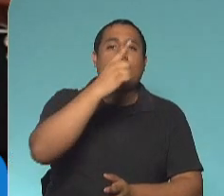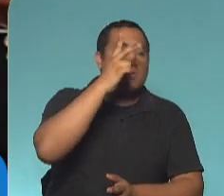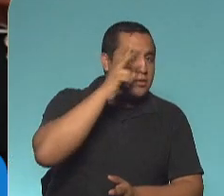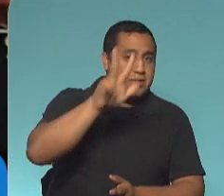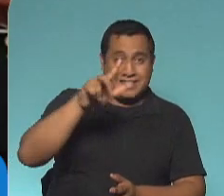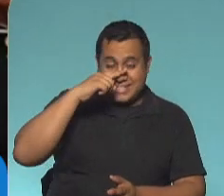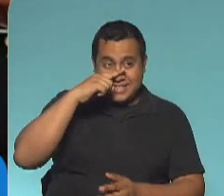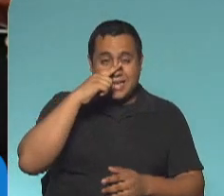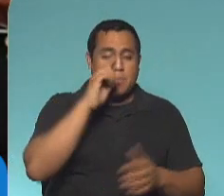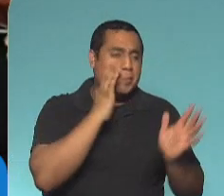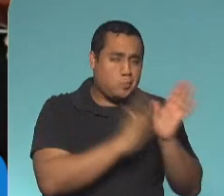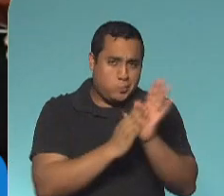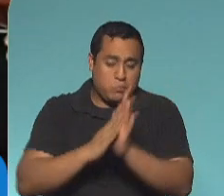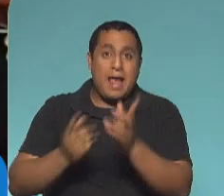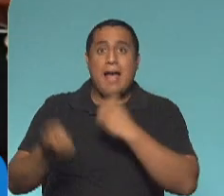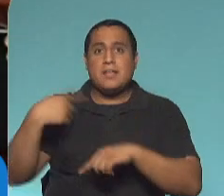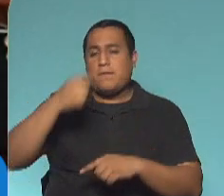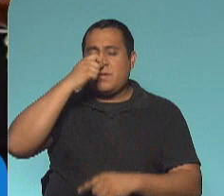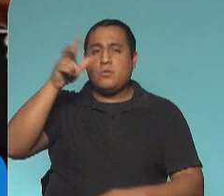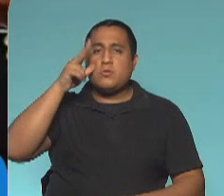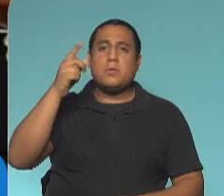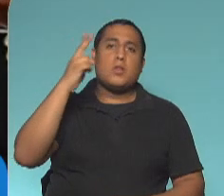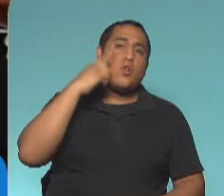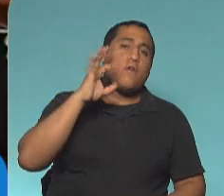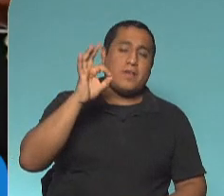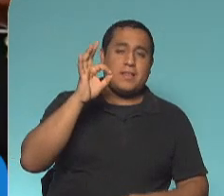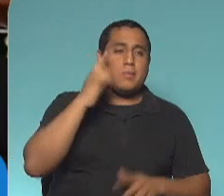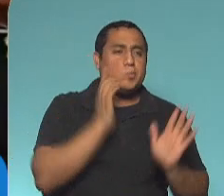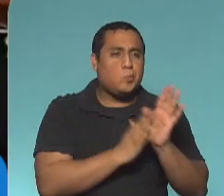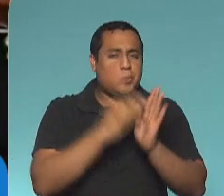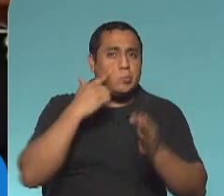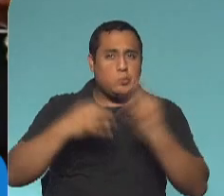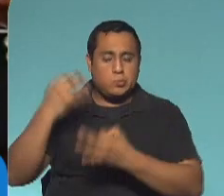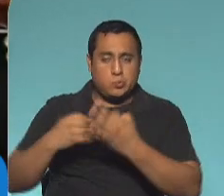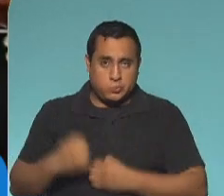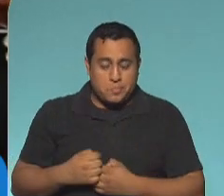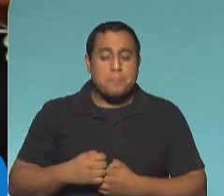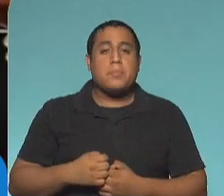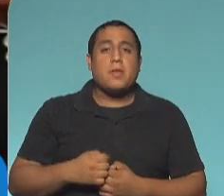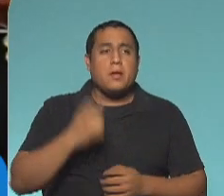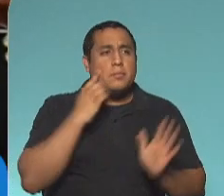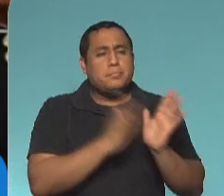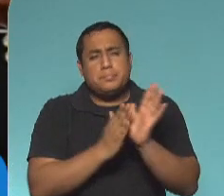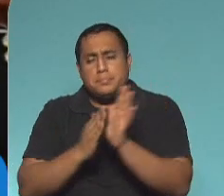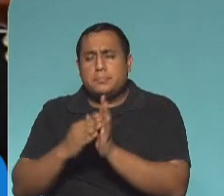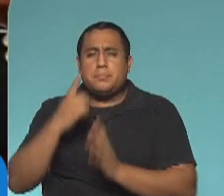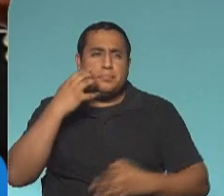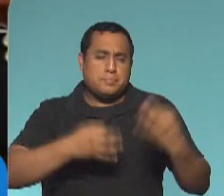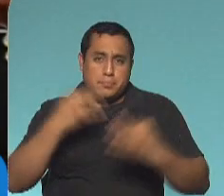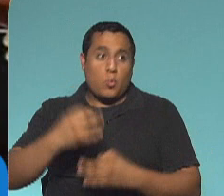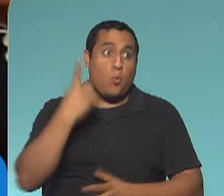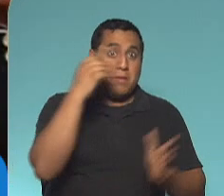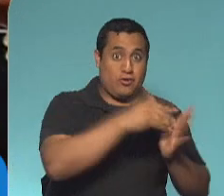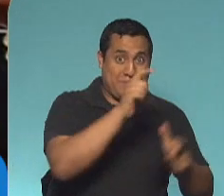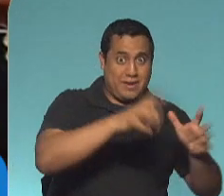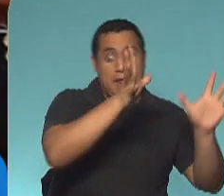3.142.837. En la jornada de ayer, 28.090 testeos fueron realizados y la cantidad de testeos promedio cada millón